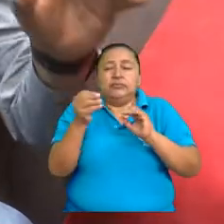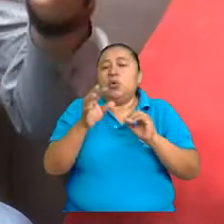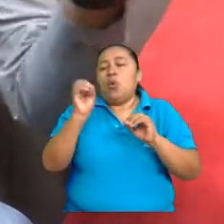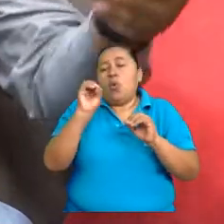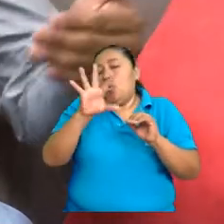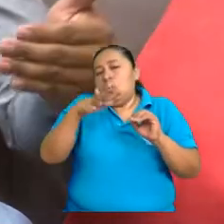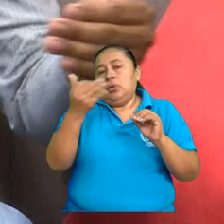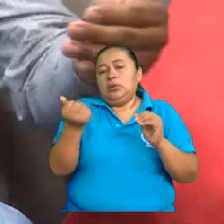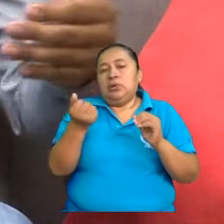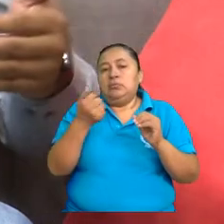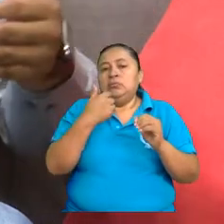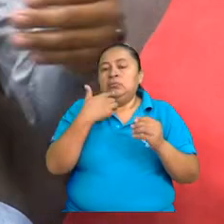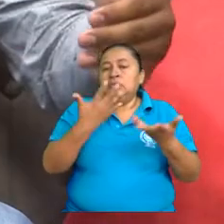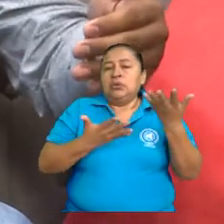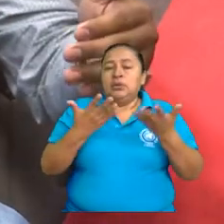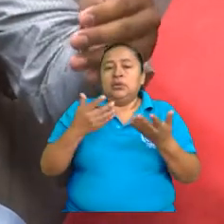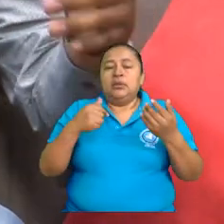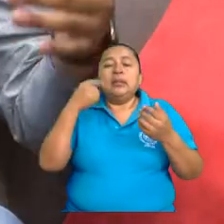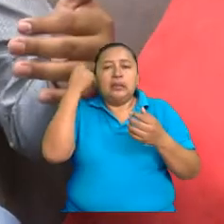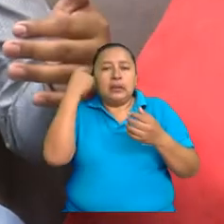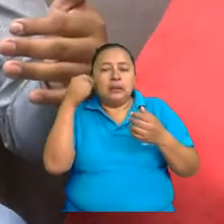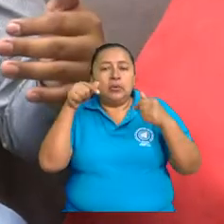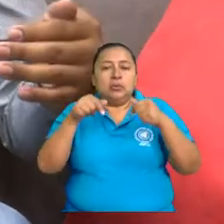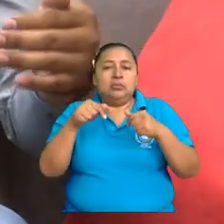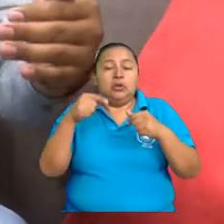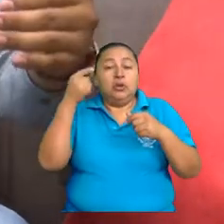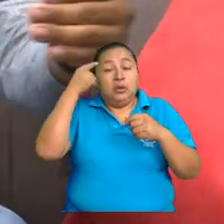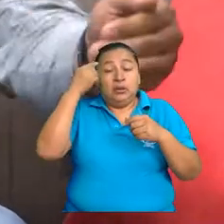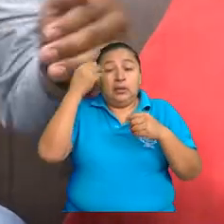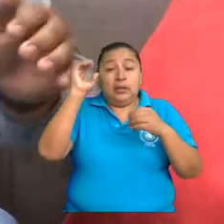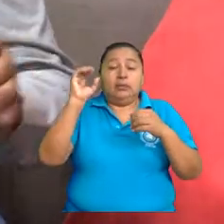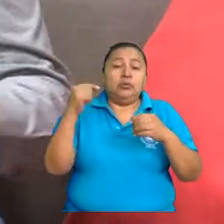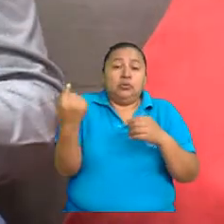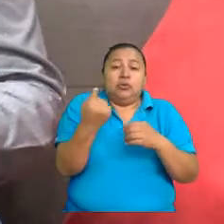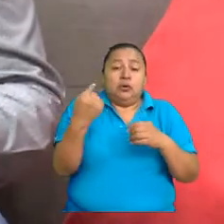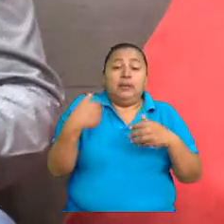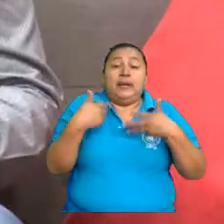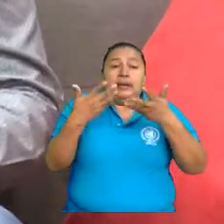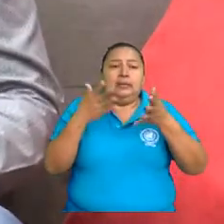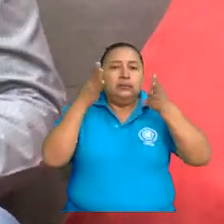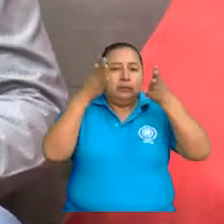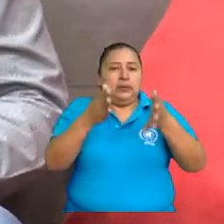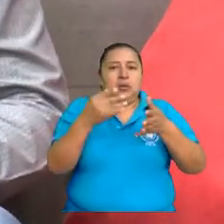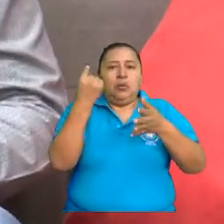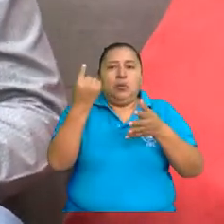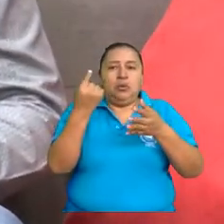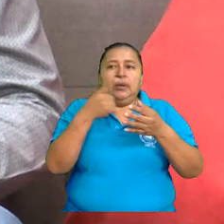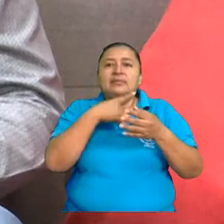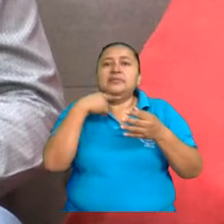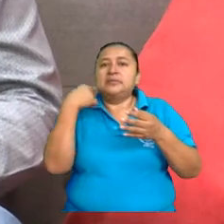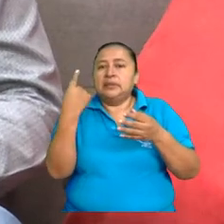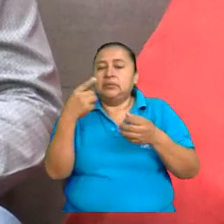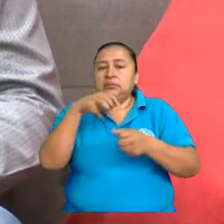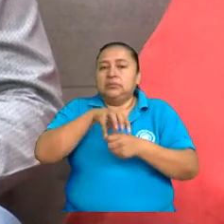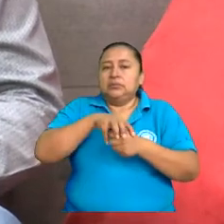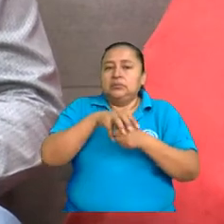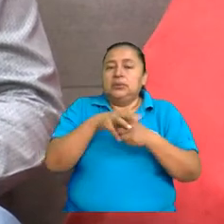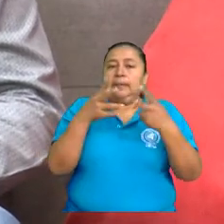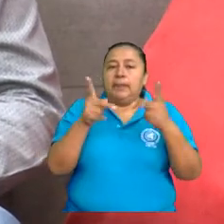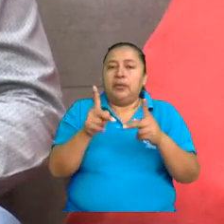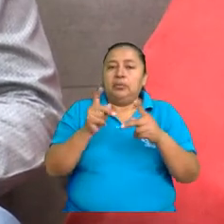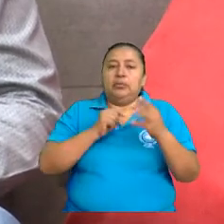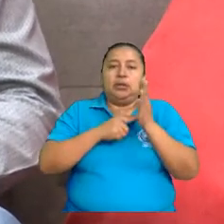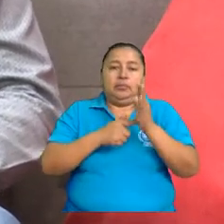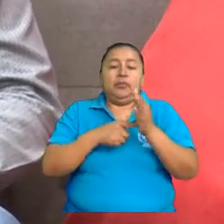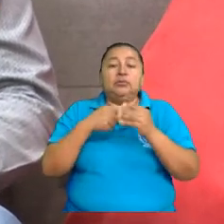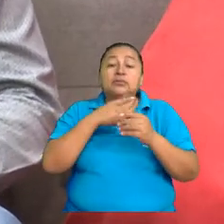también, porque de repente entendemos que o creemos que se preparan solo para atender una realidad, pero de verdad pues